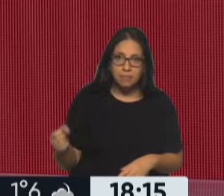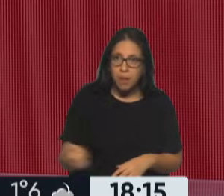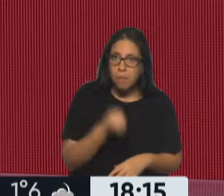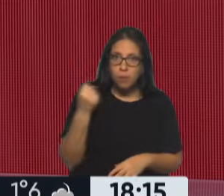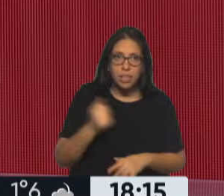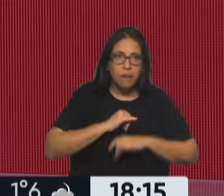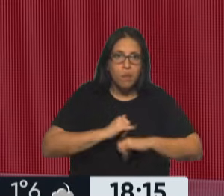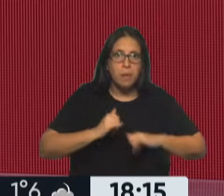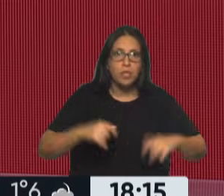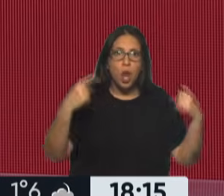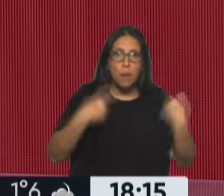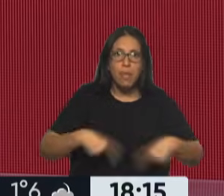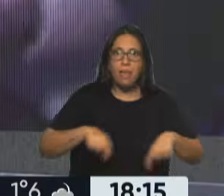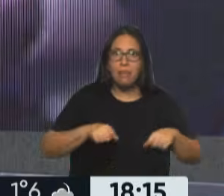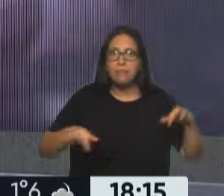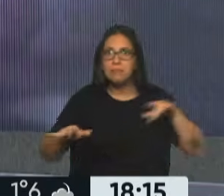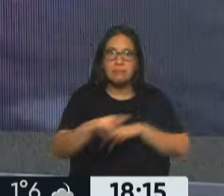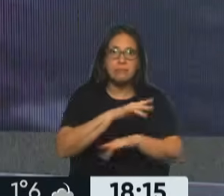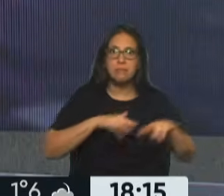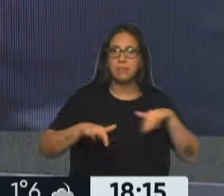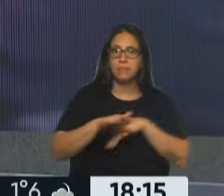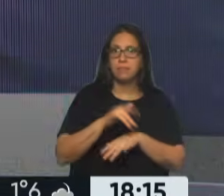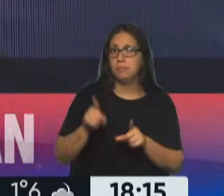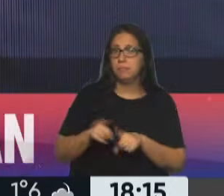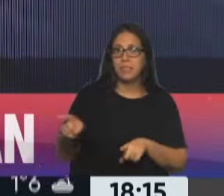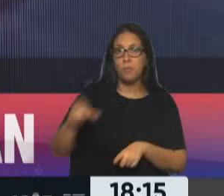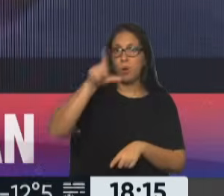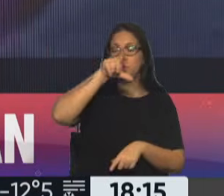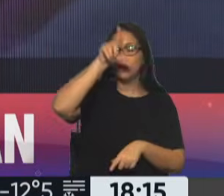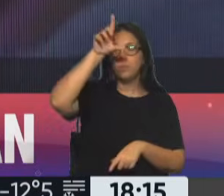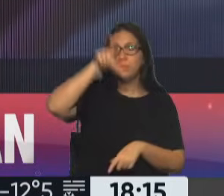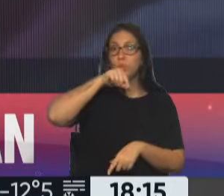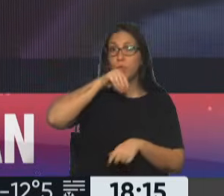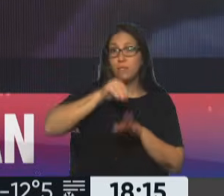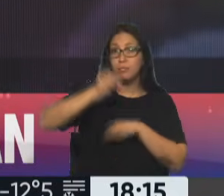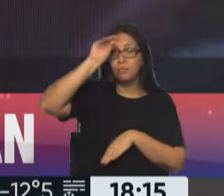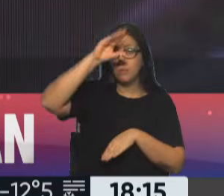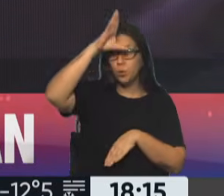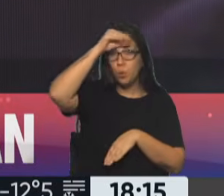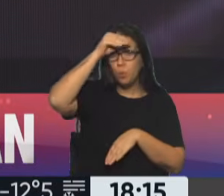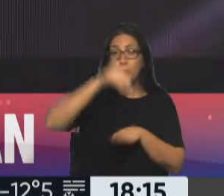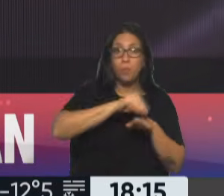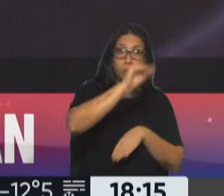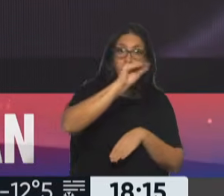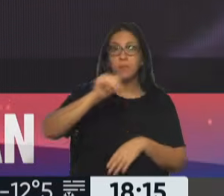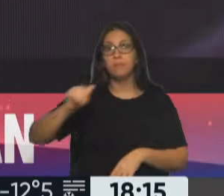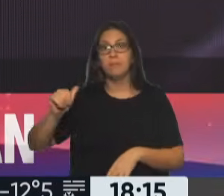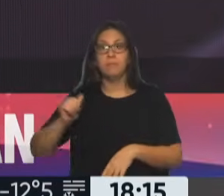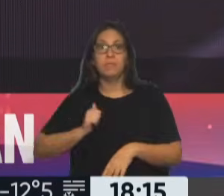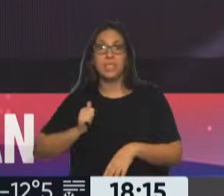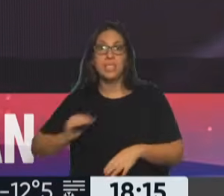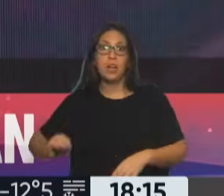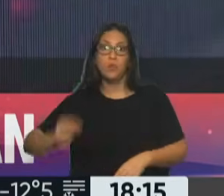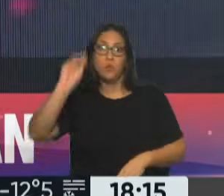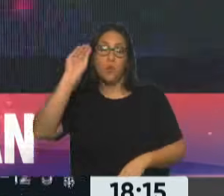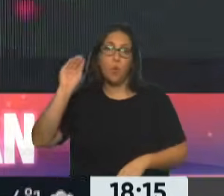de información. Recién compartíamos el tuit del propio presidente Donald Trump, luego la respuesta por parte del presidente de Irán, pero